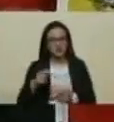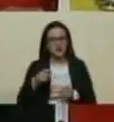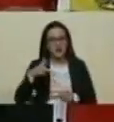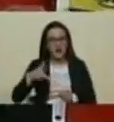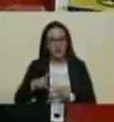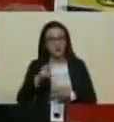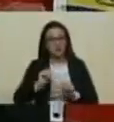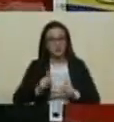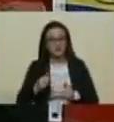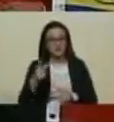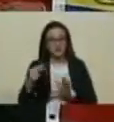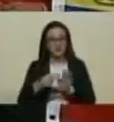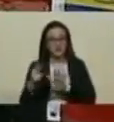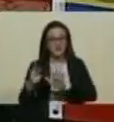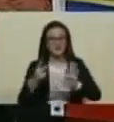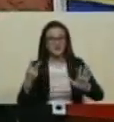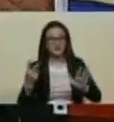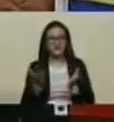de regreso a clase de